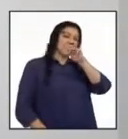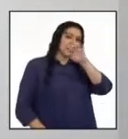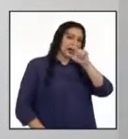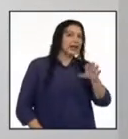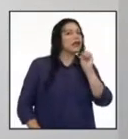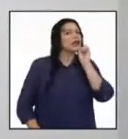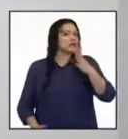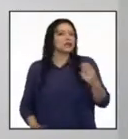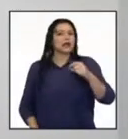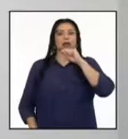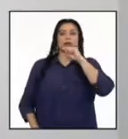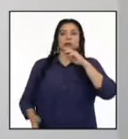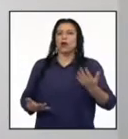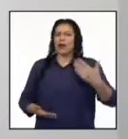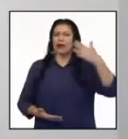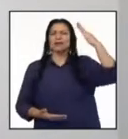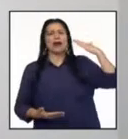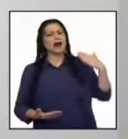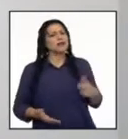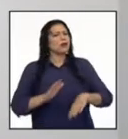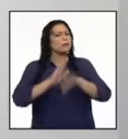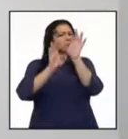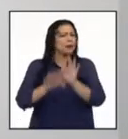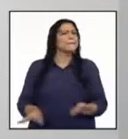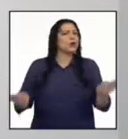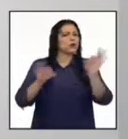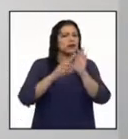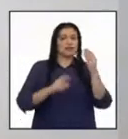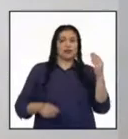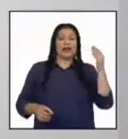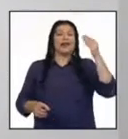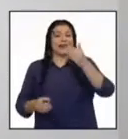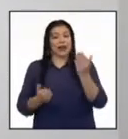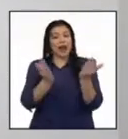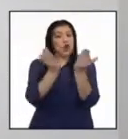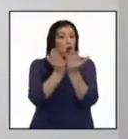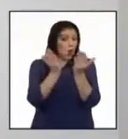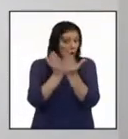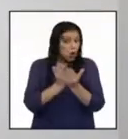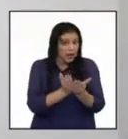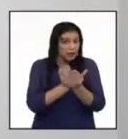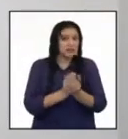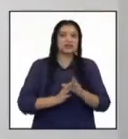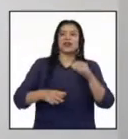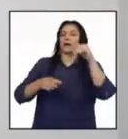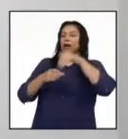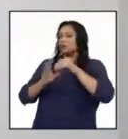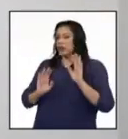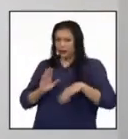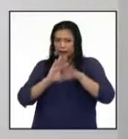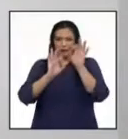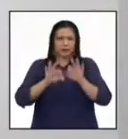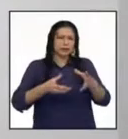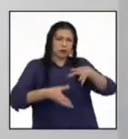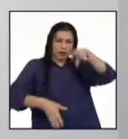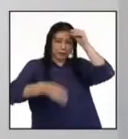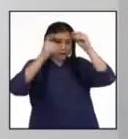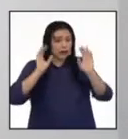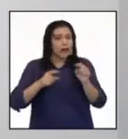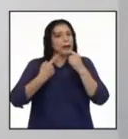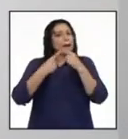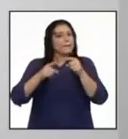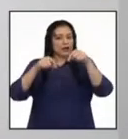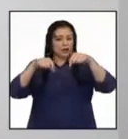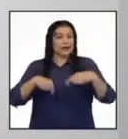que para las mujeres fue más importante asistir a las escuelas que a las ánforas. Sin embargo, en